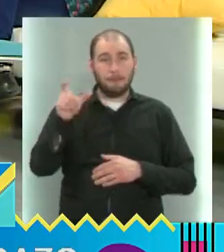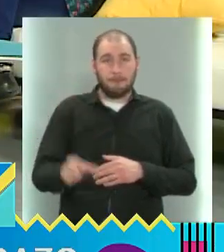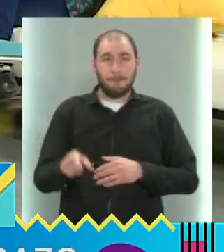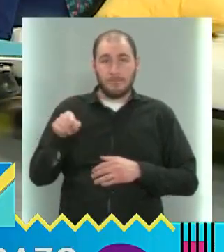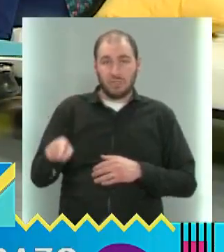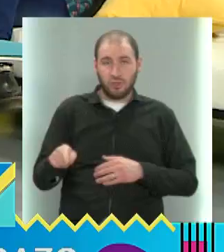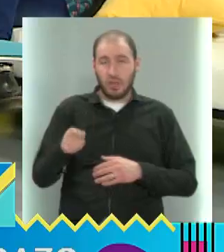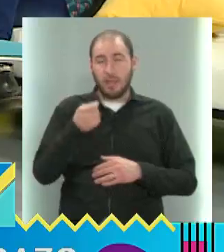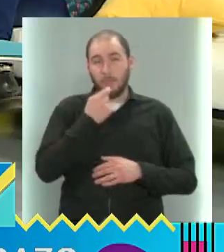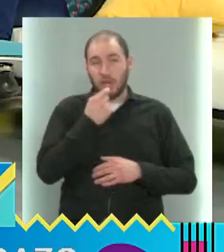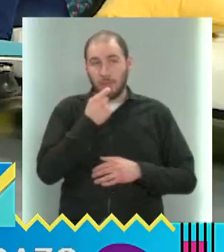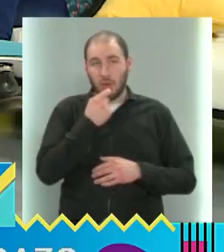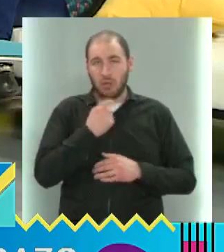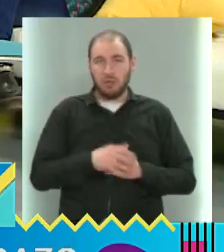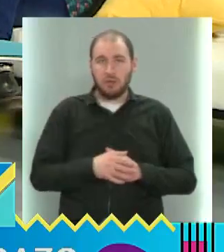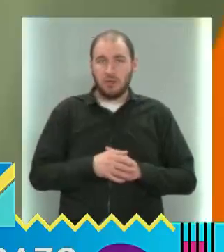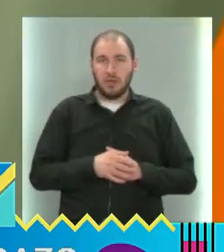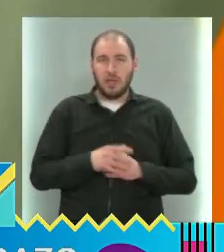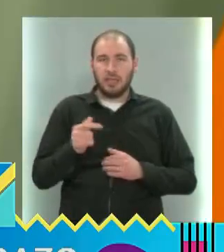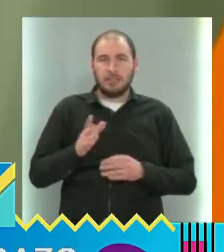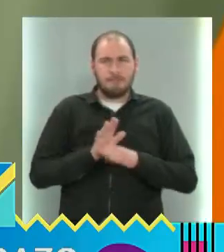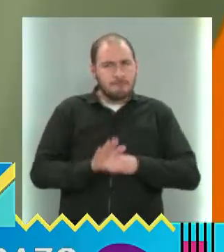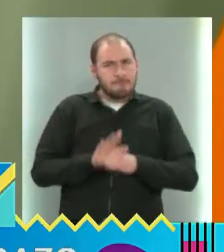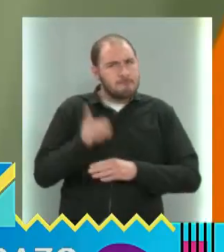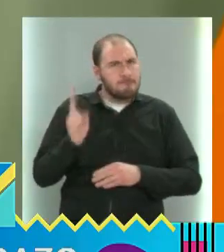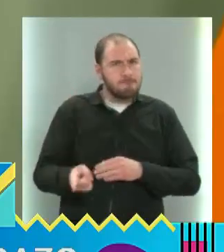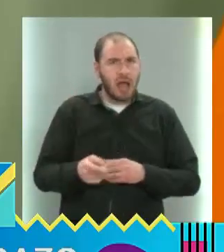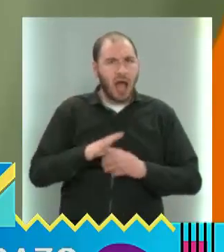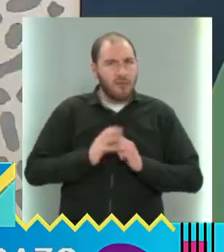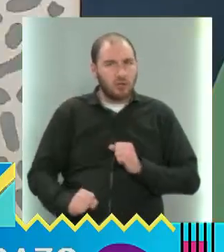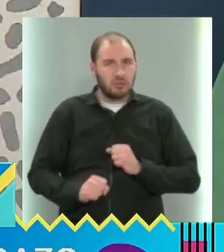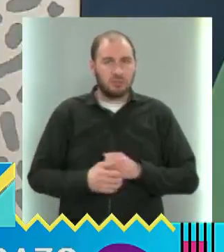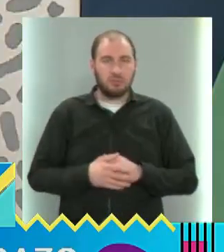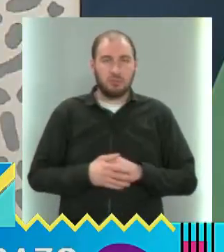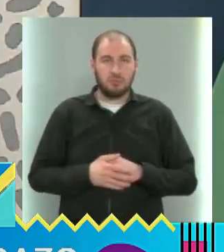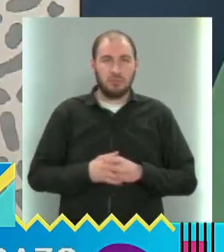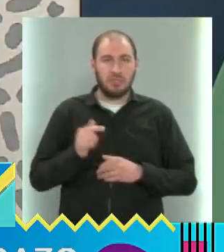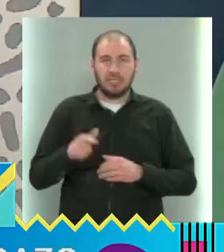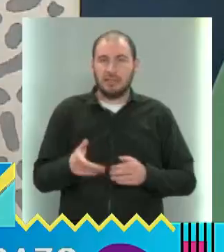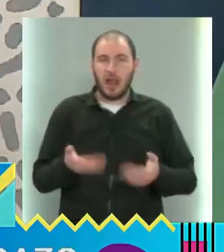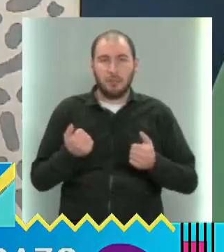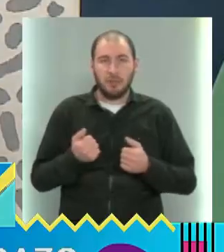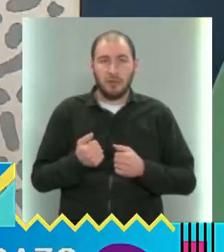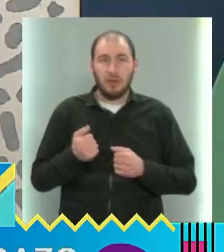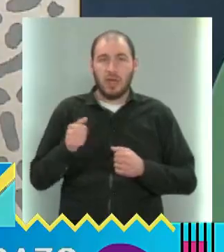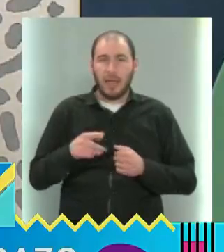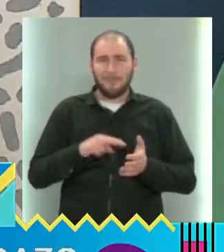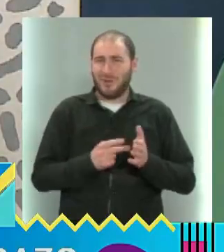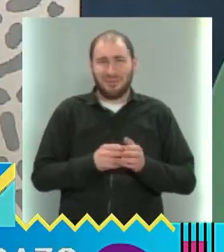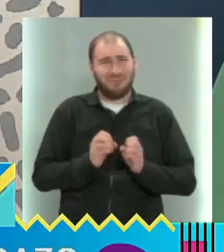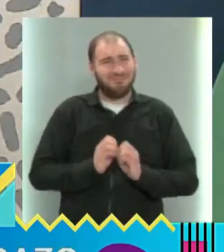persona, si es por una presión que llegó al aborto, muy pronto empieza a tener